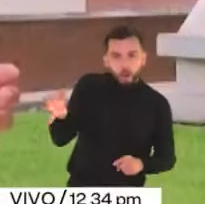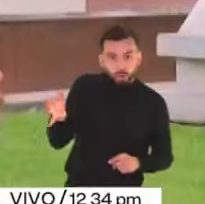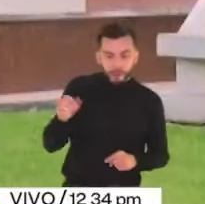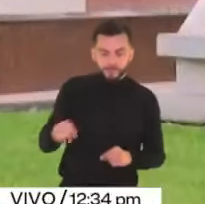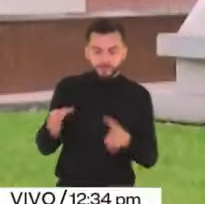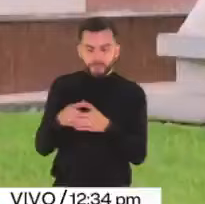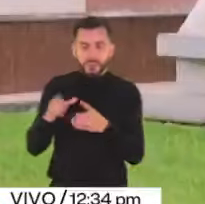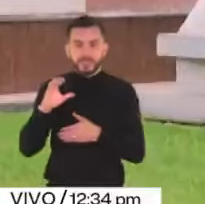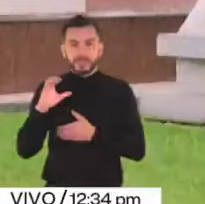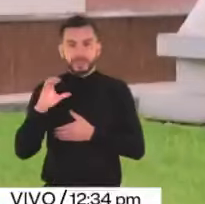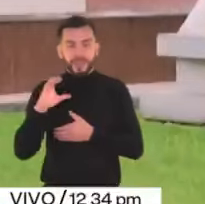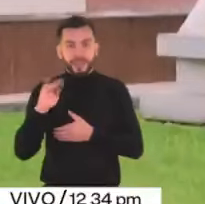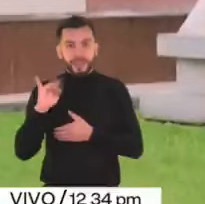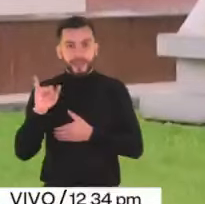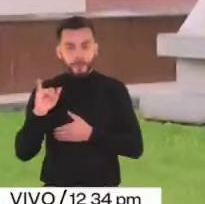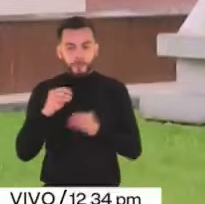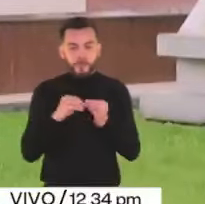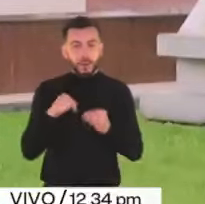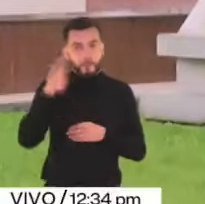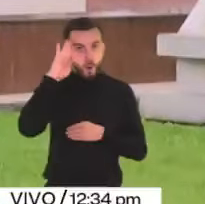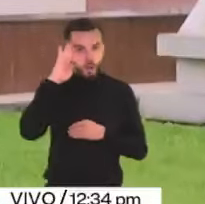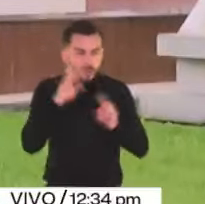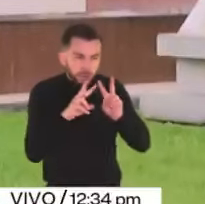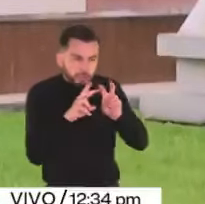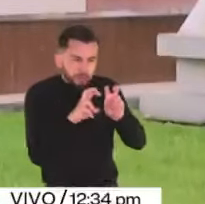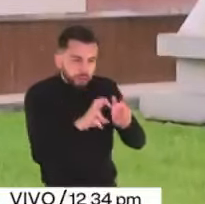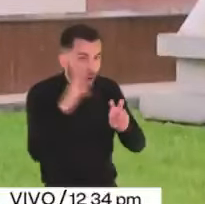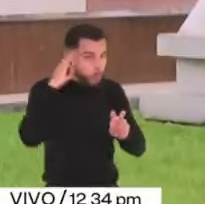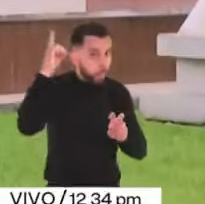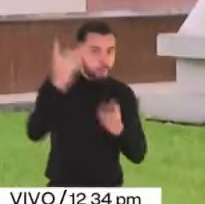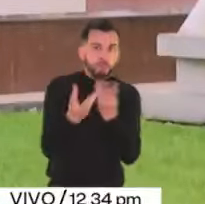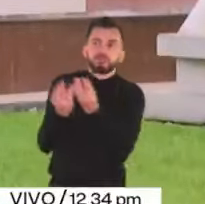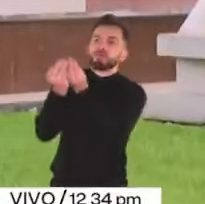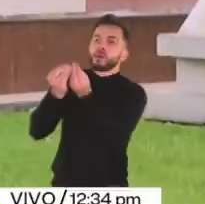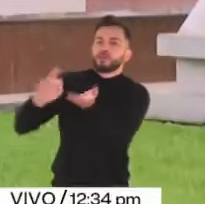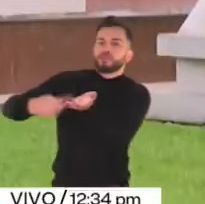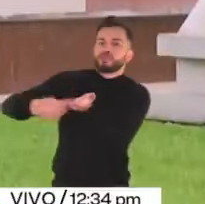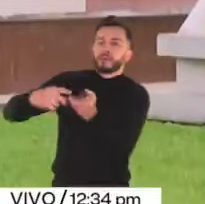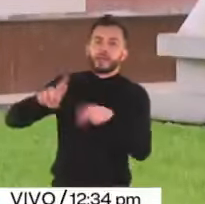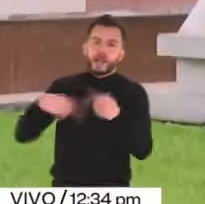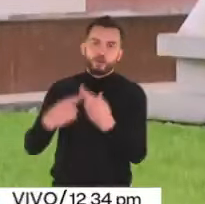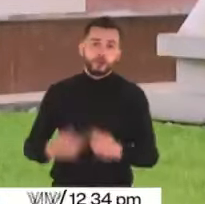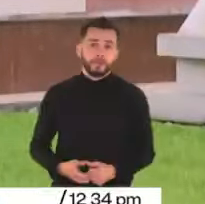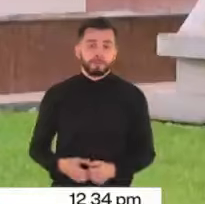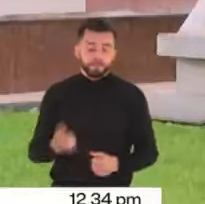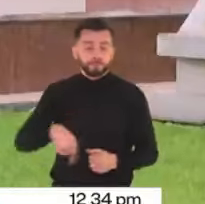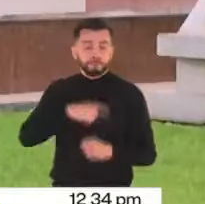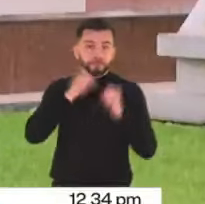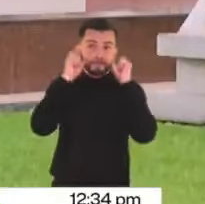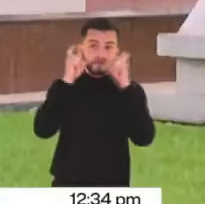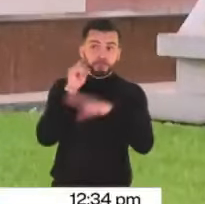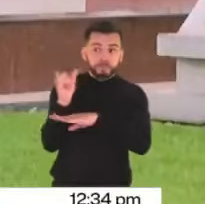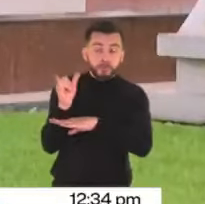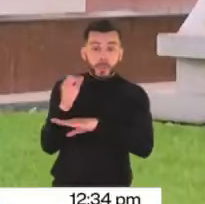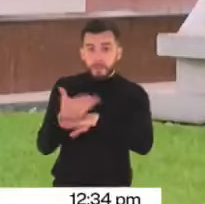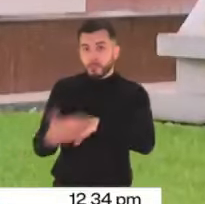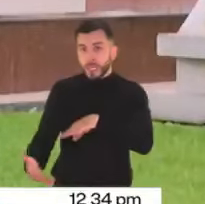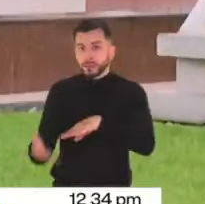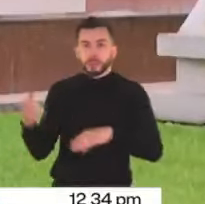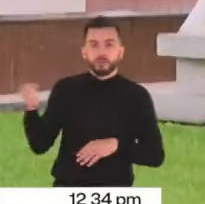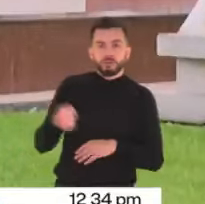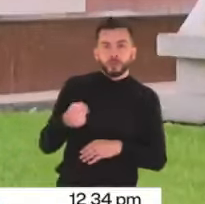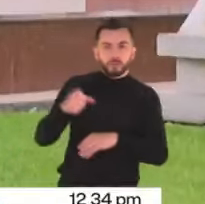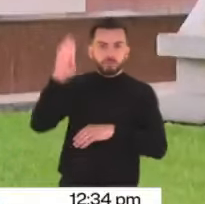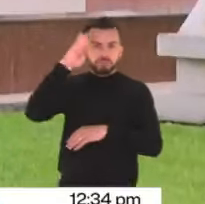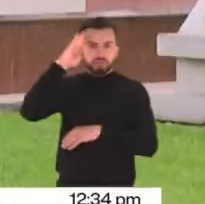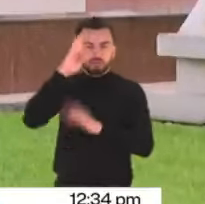CTI de la Fiscalía y la Policía, avanza la reunión a esta hora en la Dirección General. Vamos a estar muy atentos a lo que mencione el director de la Policía, el